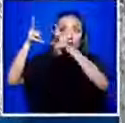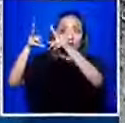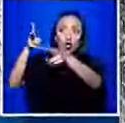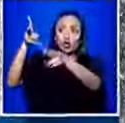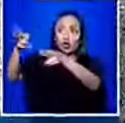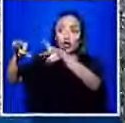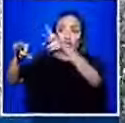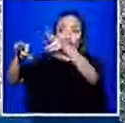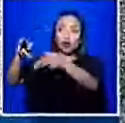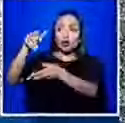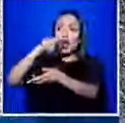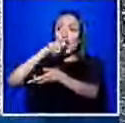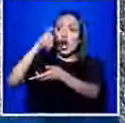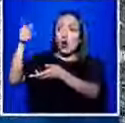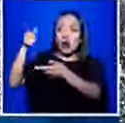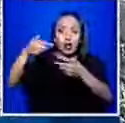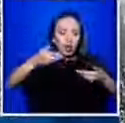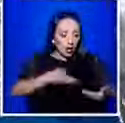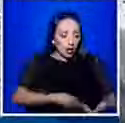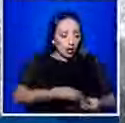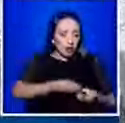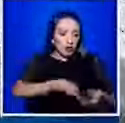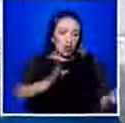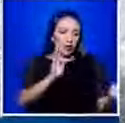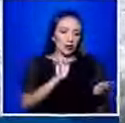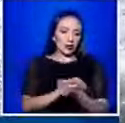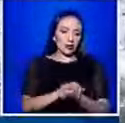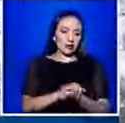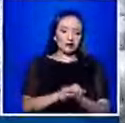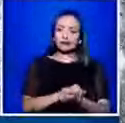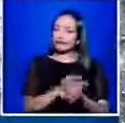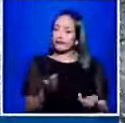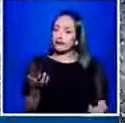no tenemos, aquí en cambio se la desperdicia. Y para